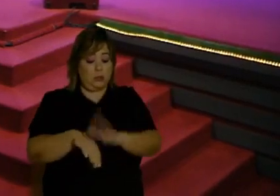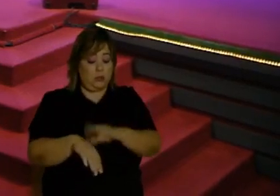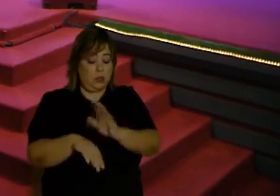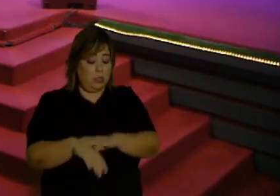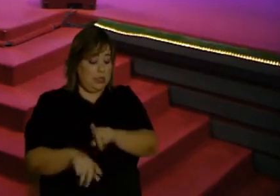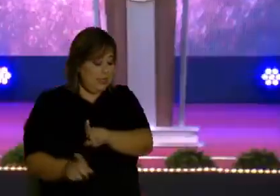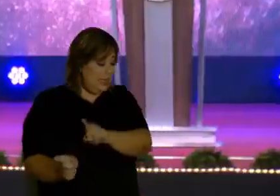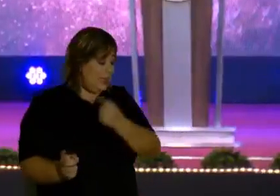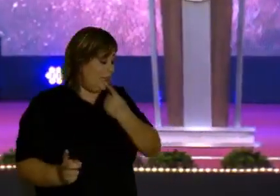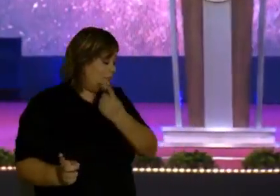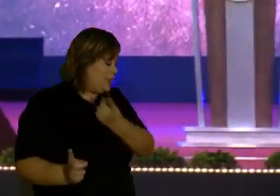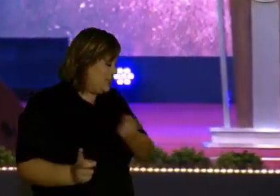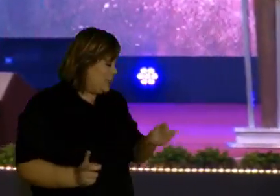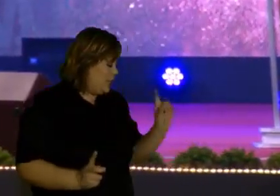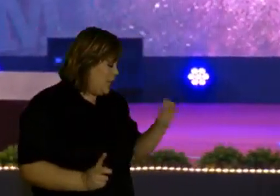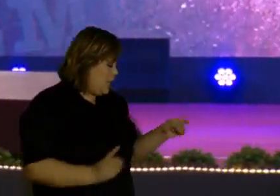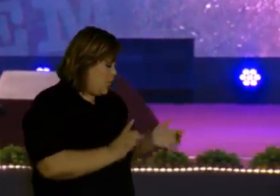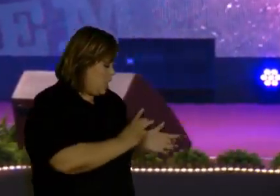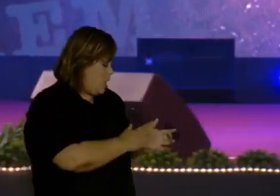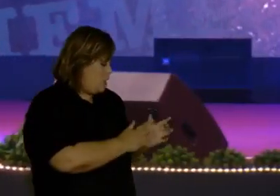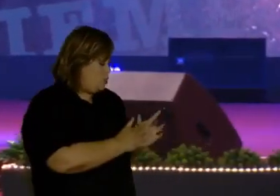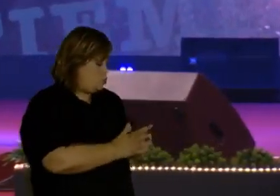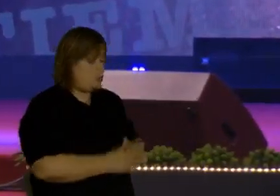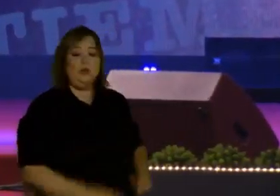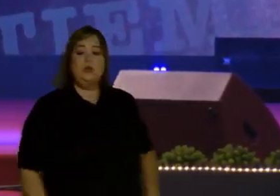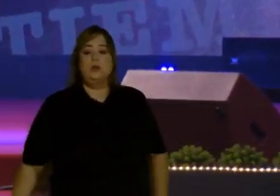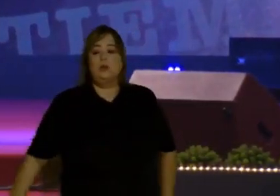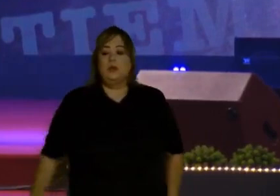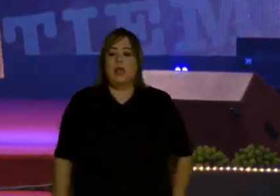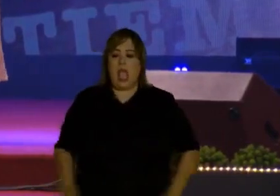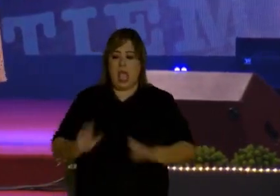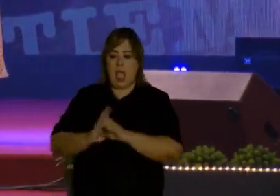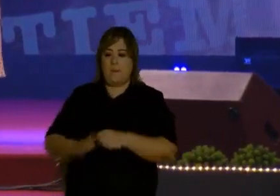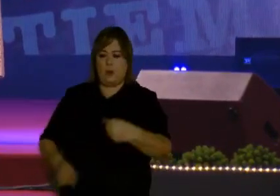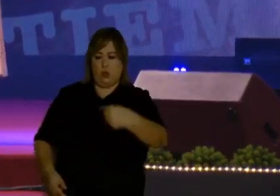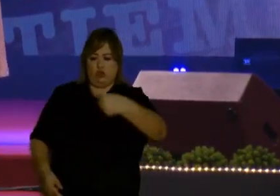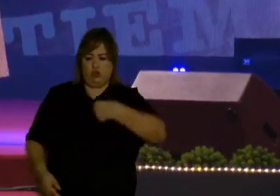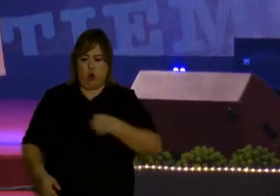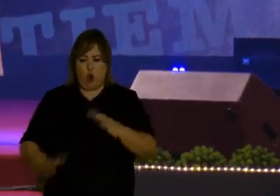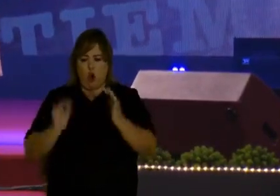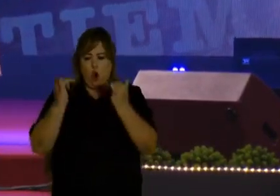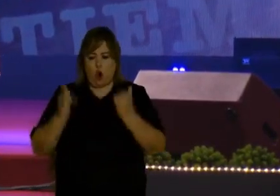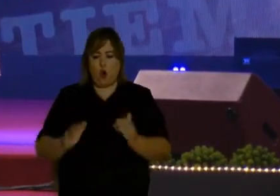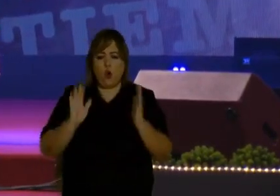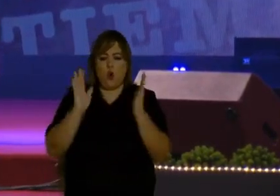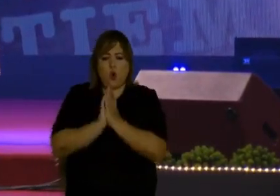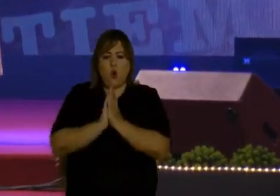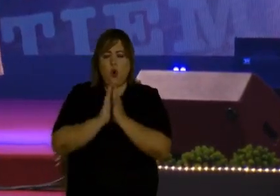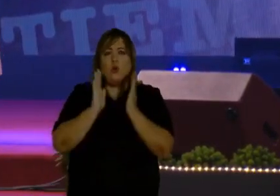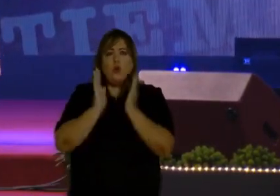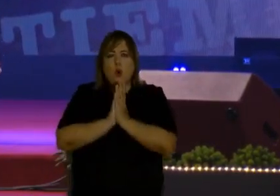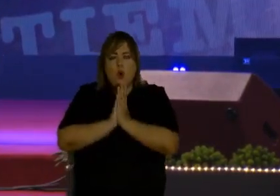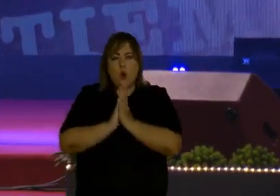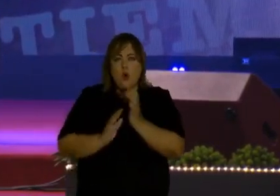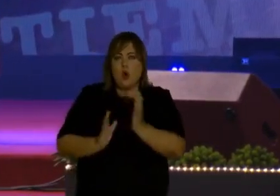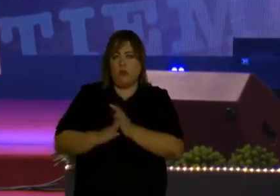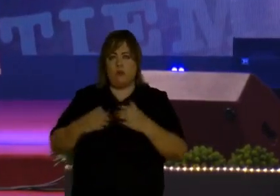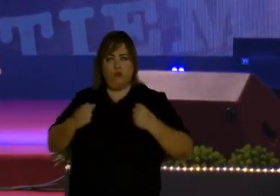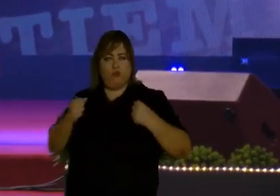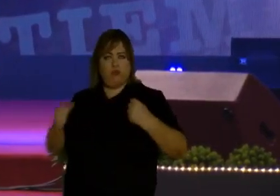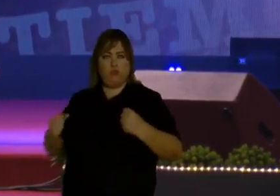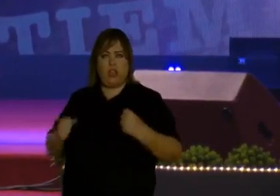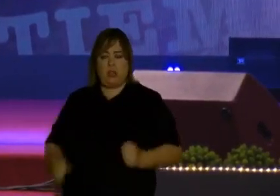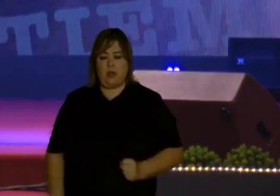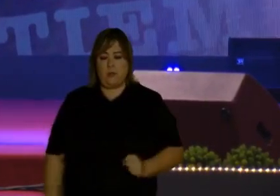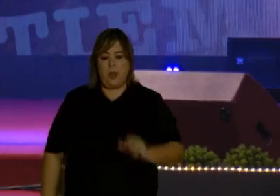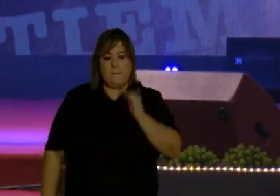¿Cómo se sentirá el Señor? Cuando oramos un día y decimos, Señor, yo creo esto y aquello, al otro día, Señor, la verdad es que tú no me oyes, tú, ¿qué es que está